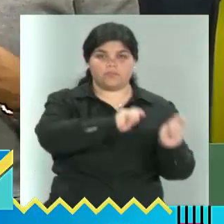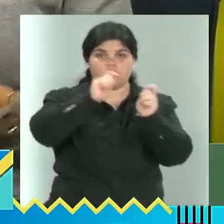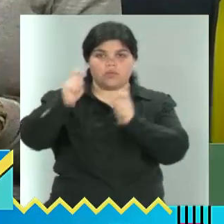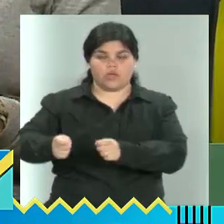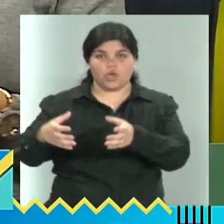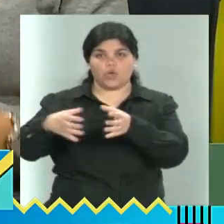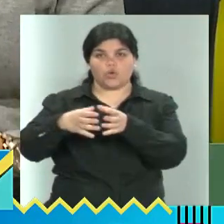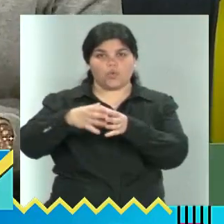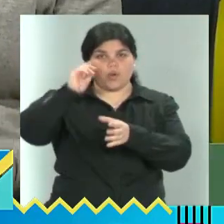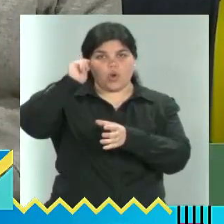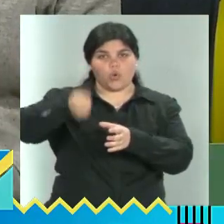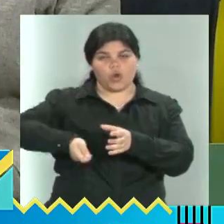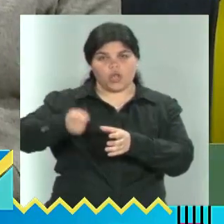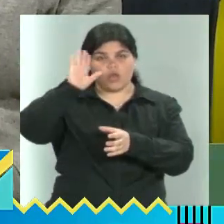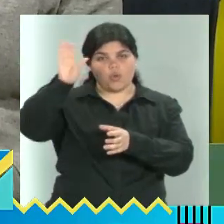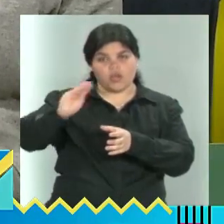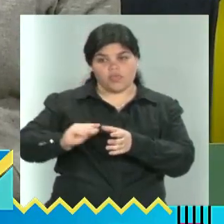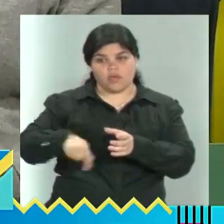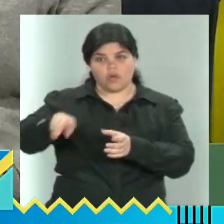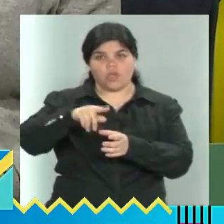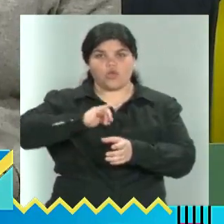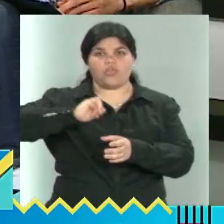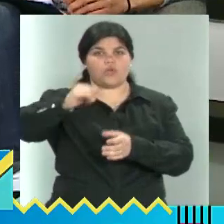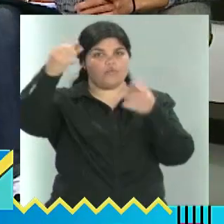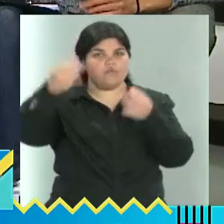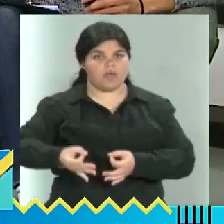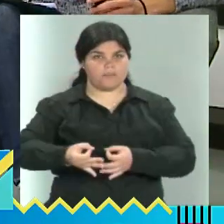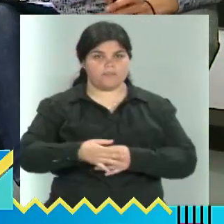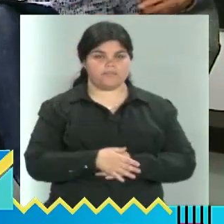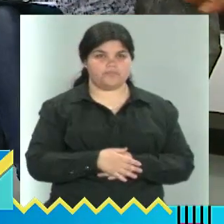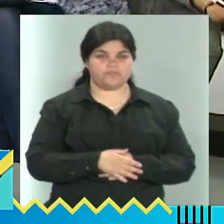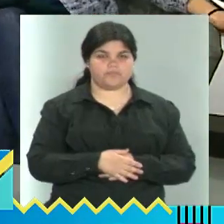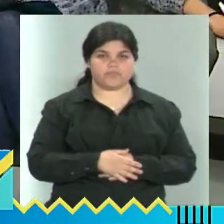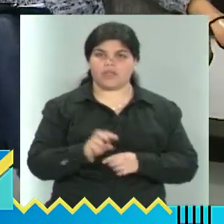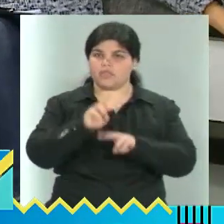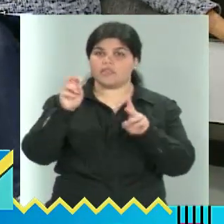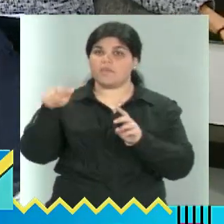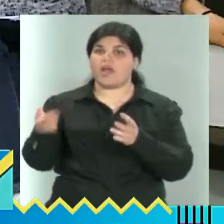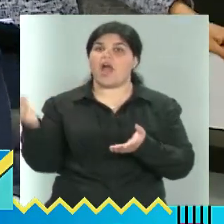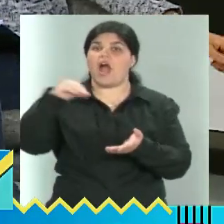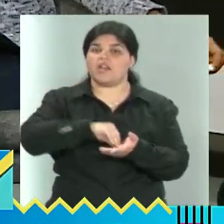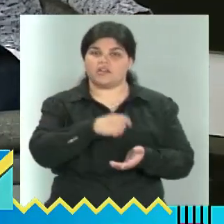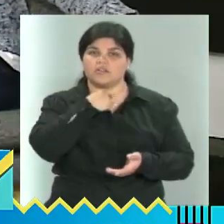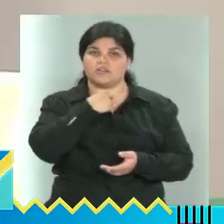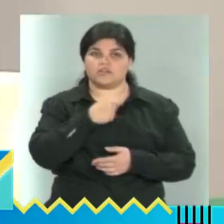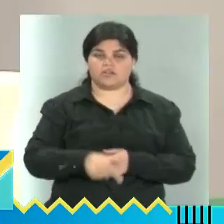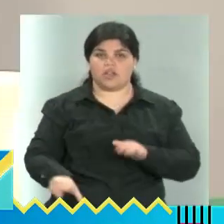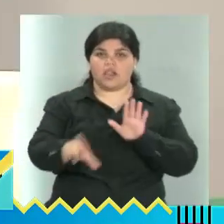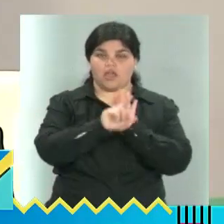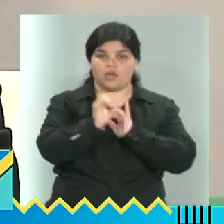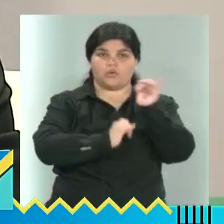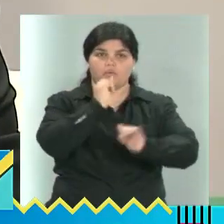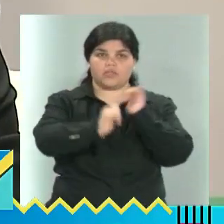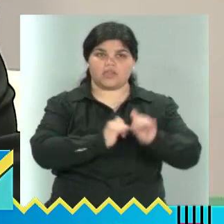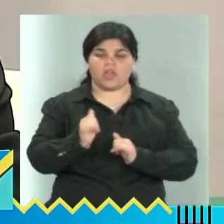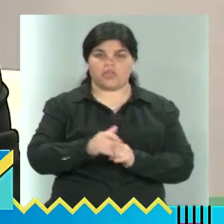luego formula la denuncia formal. Perfecto. En la Justicia Federal. Sobre este punto quisiera agregar, la ley dice, la denuncia podrá